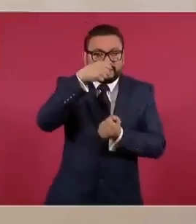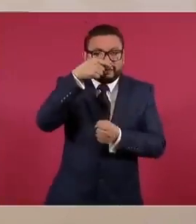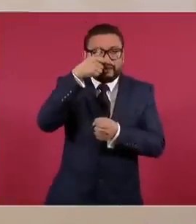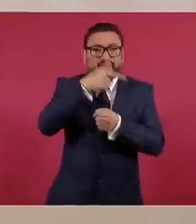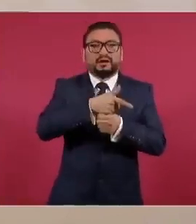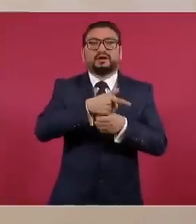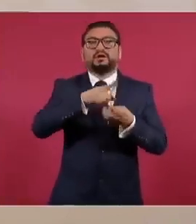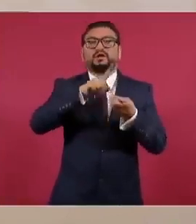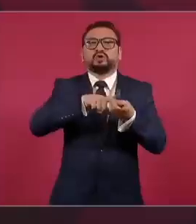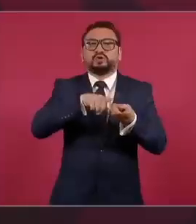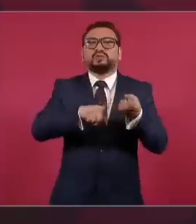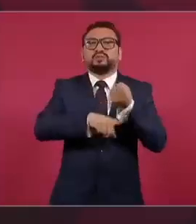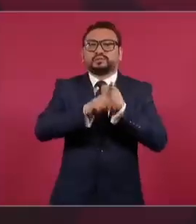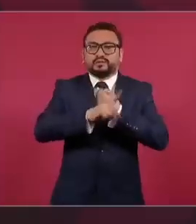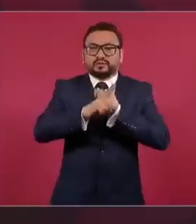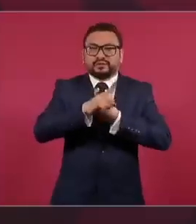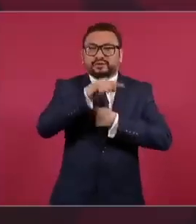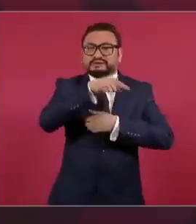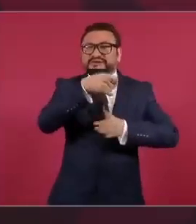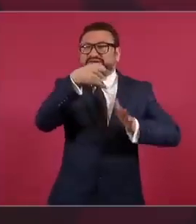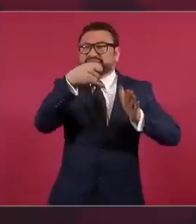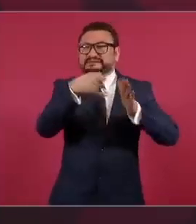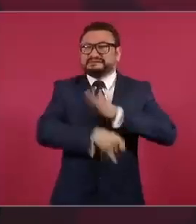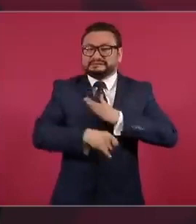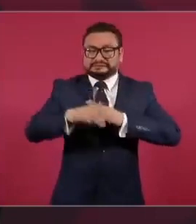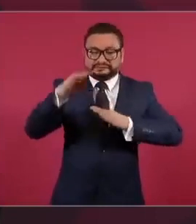en una crisis profunda